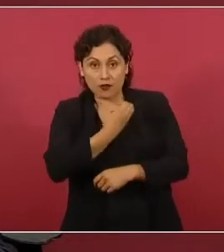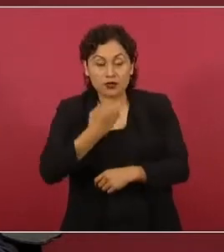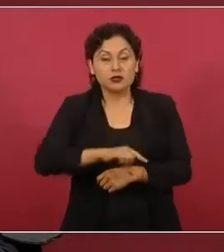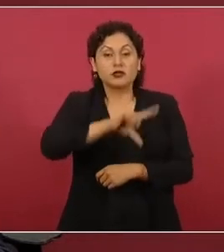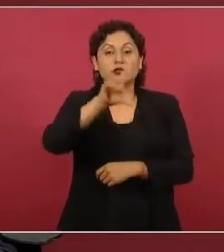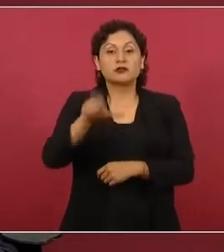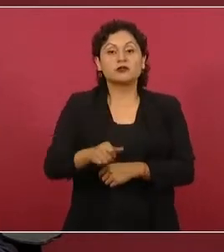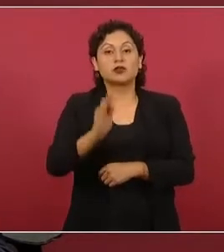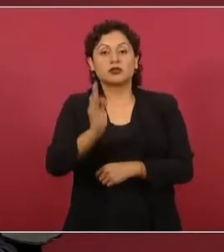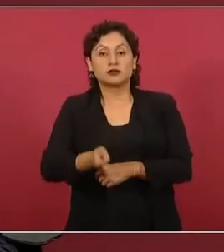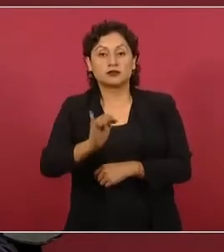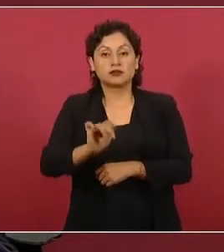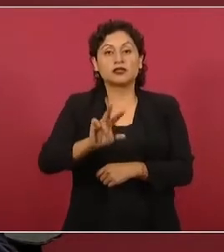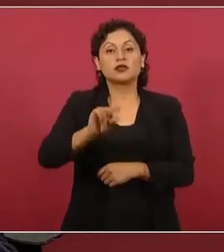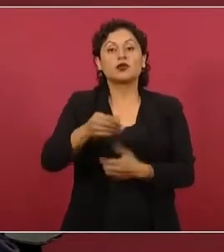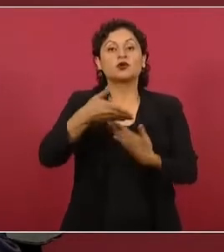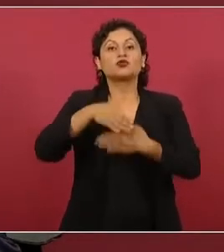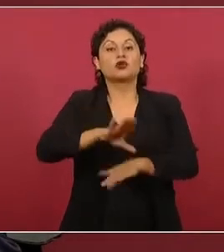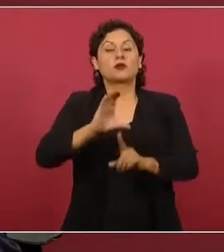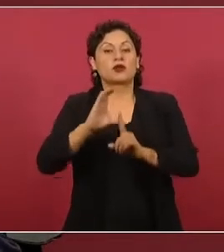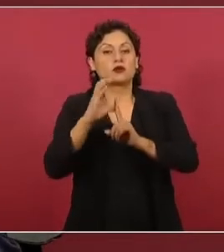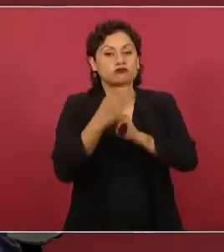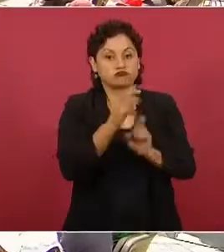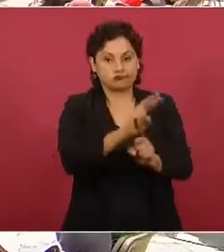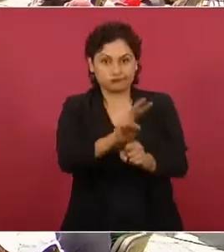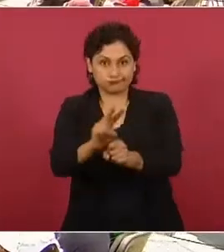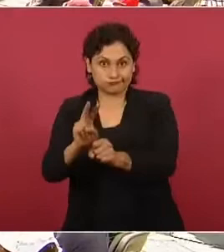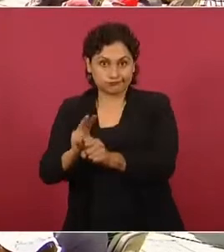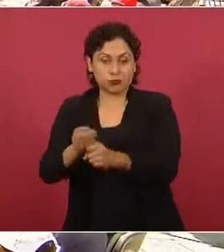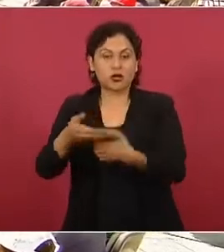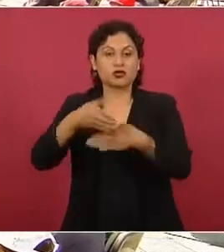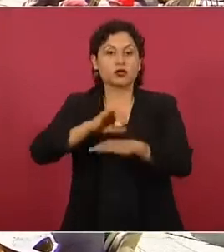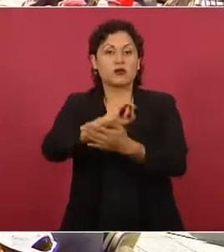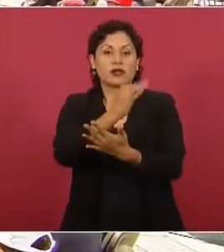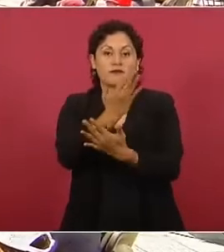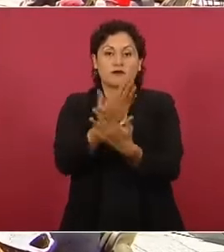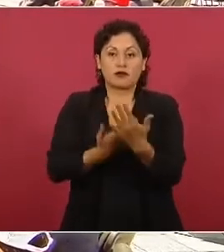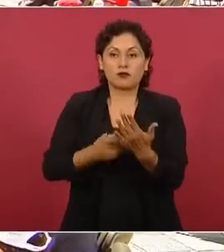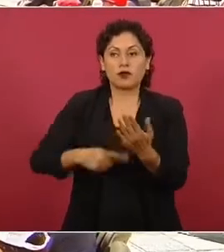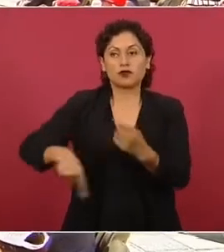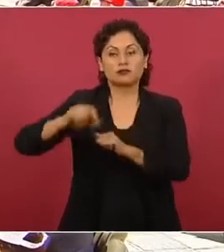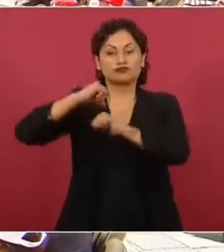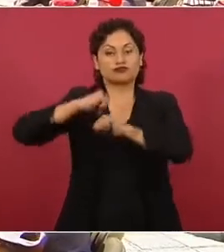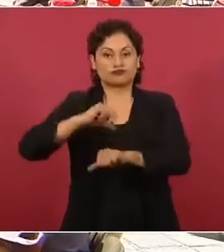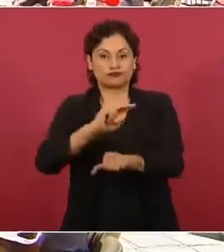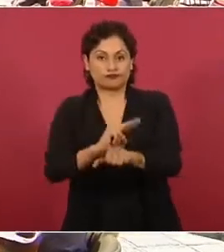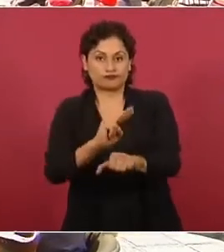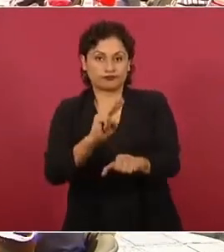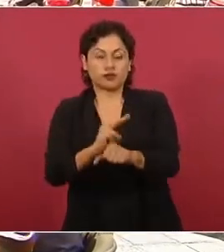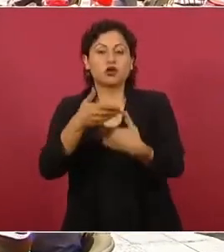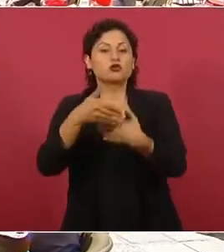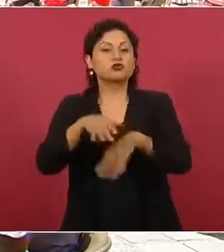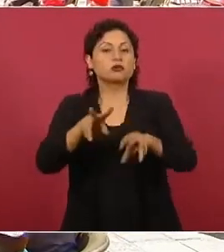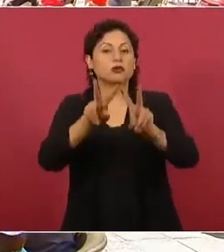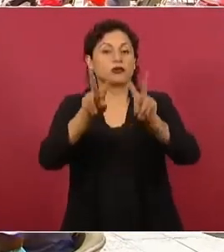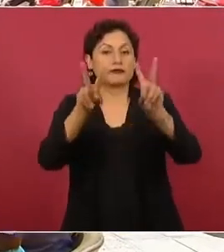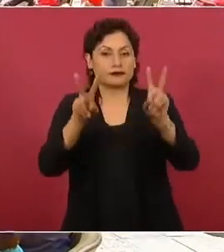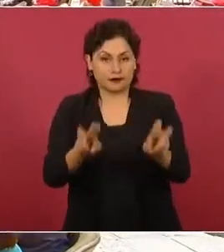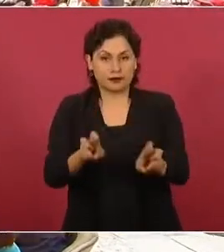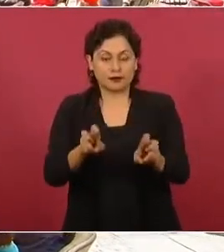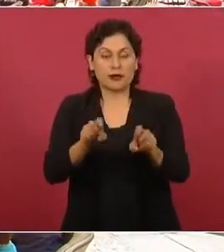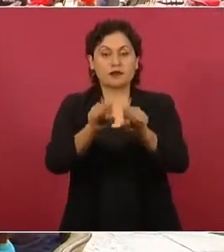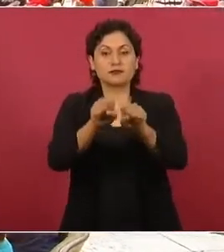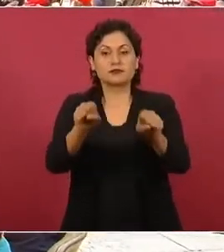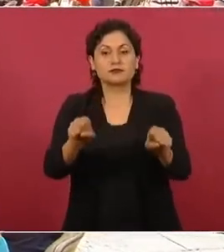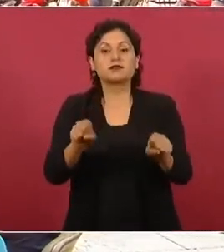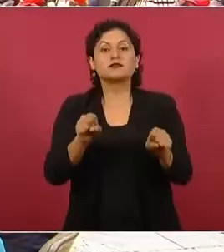de la Comisión de Vigilancia sobre el informe que remite el Comité de Auditoría con relación a la situación que guarda el sistema de